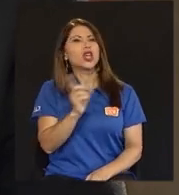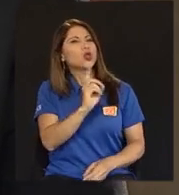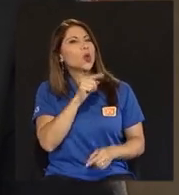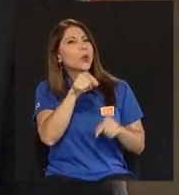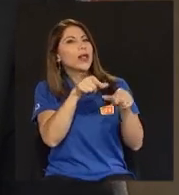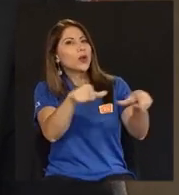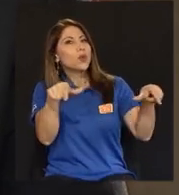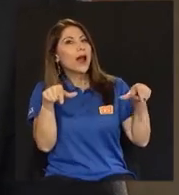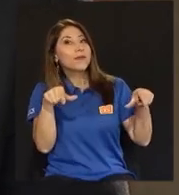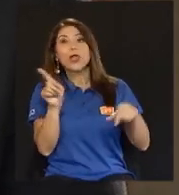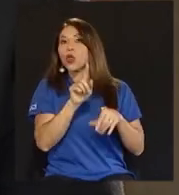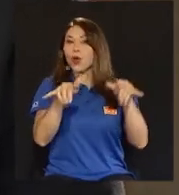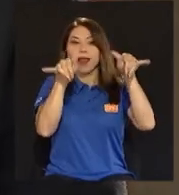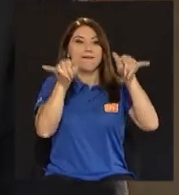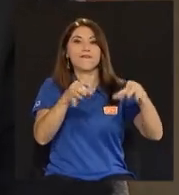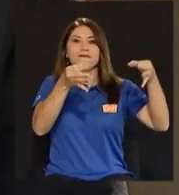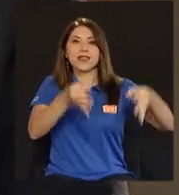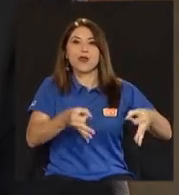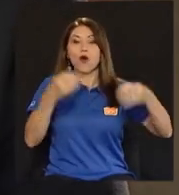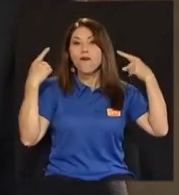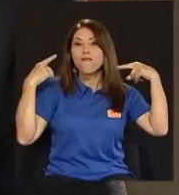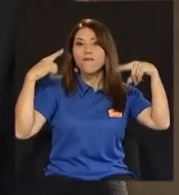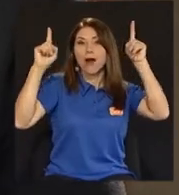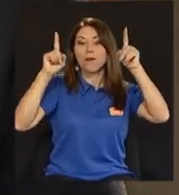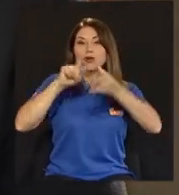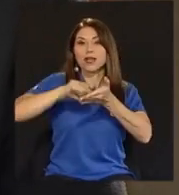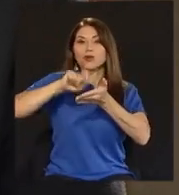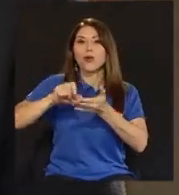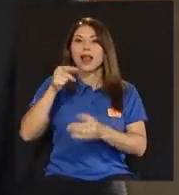No era fijo, era la famosa Ricardo Jiménez que queda ahí.